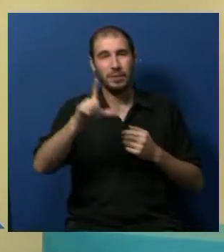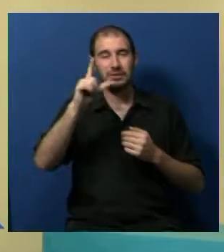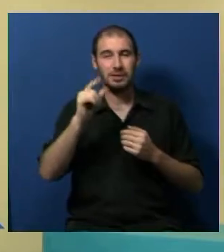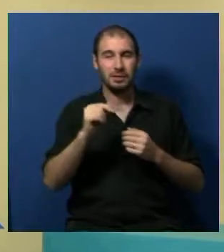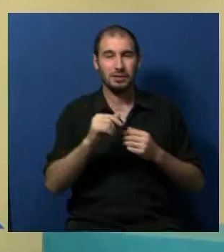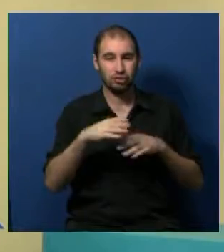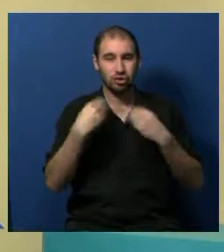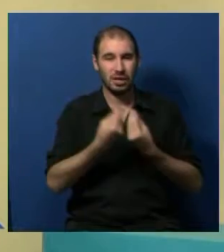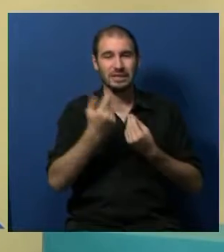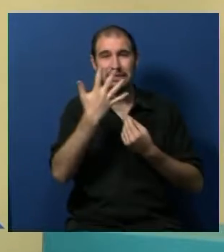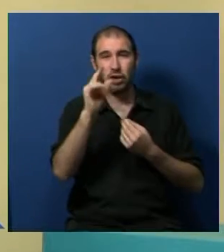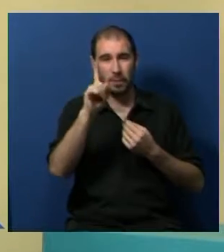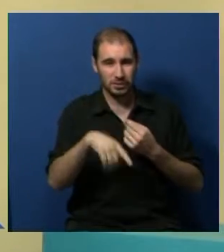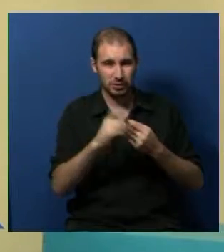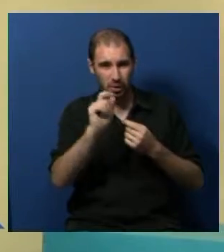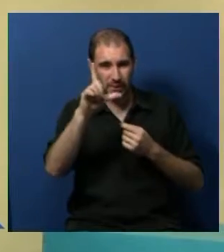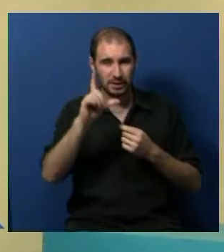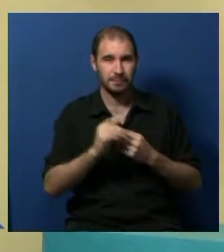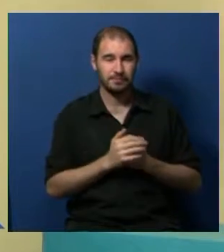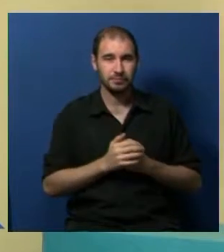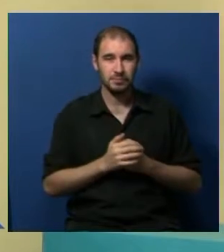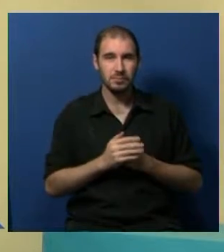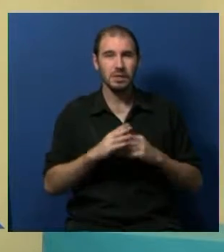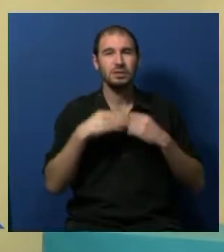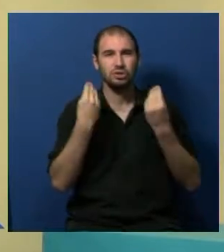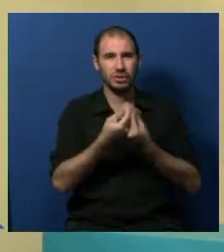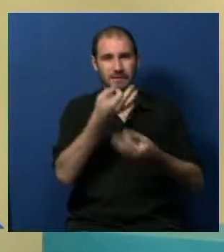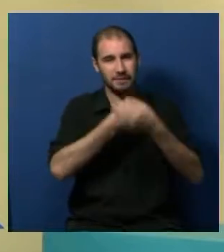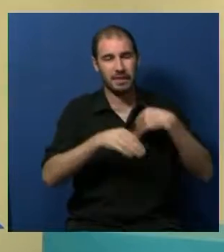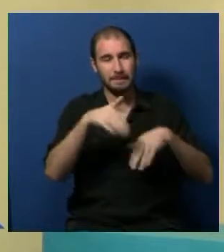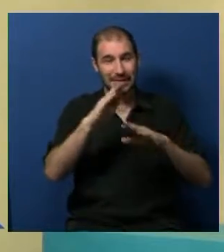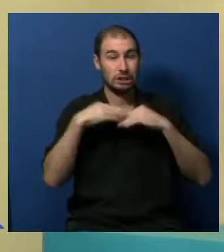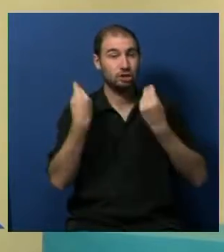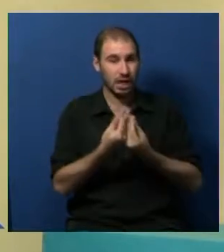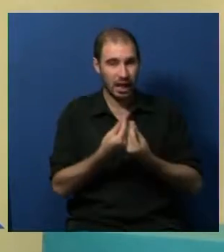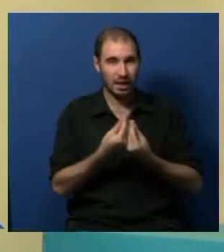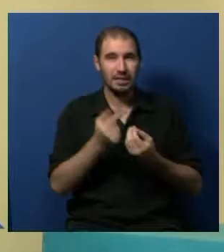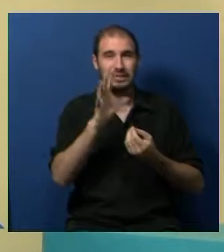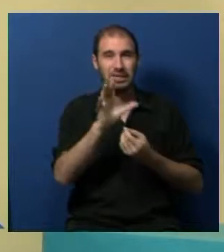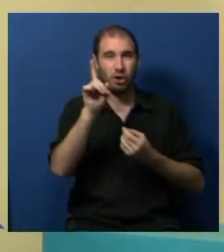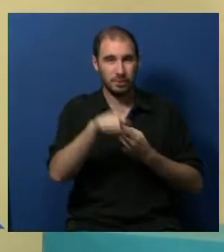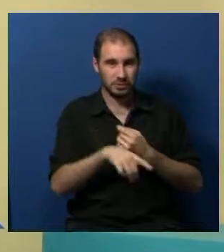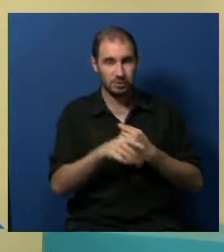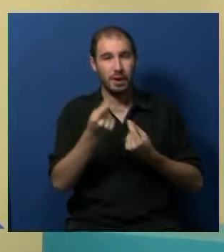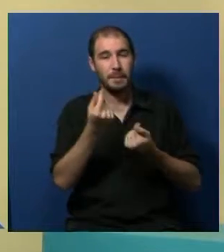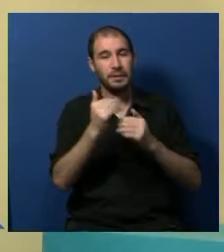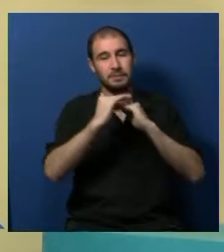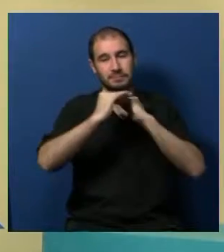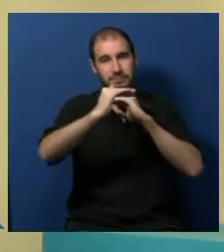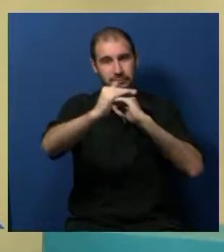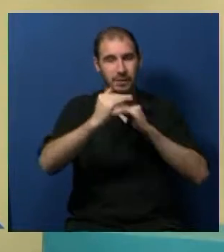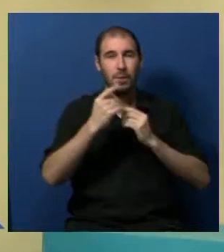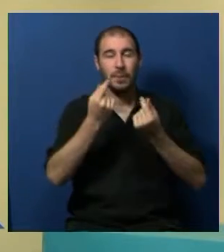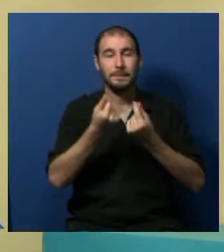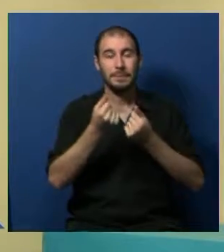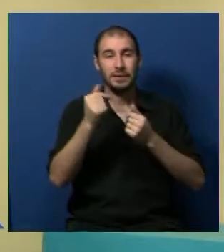volumen apenas un 5%. Es decir, en cantidad vendimos más en total 5%, y en precios se mantuvieron estables, porque los